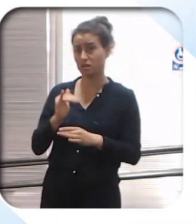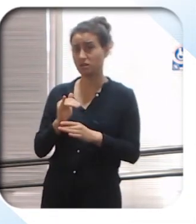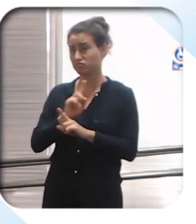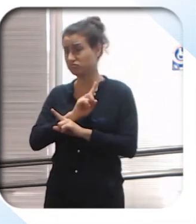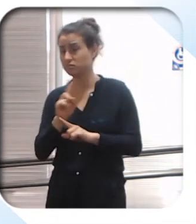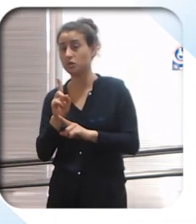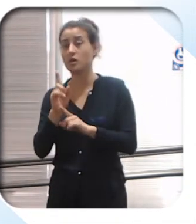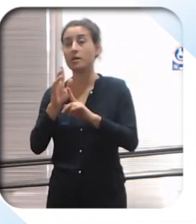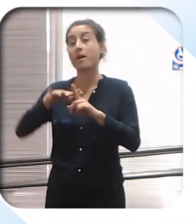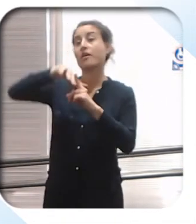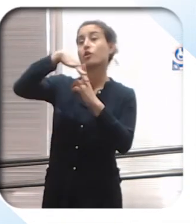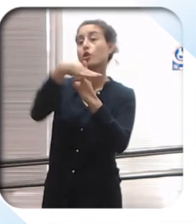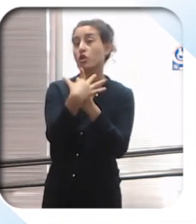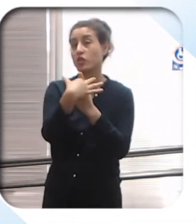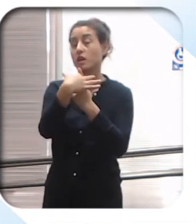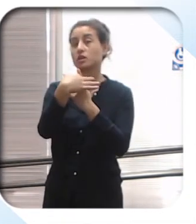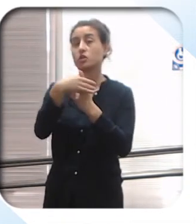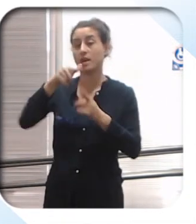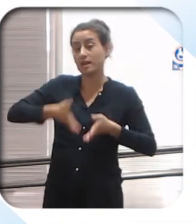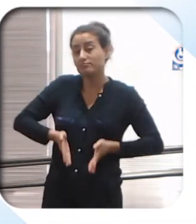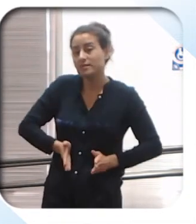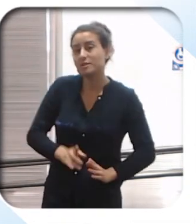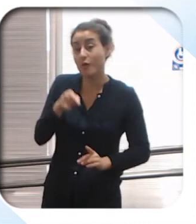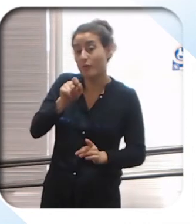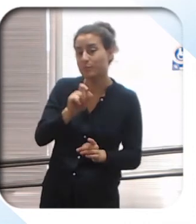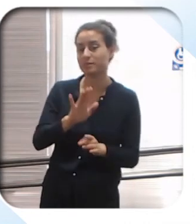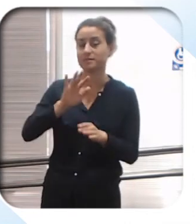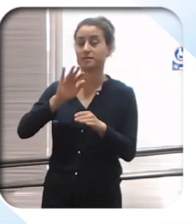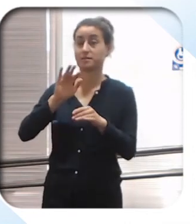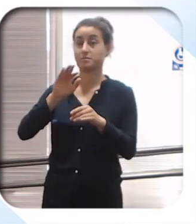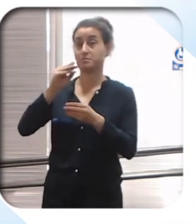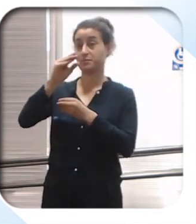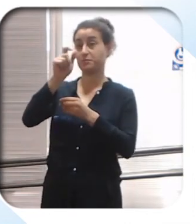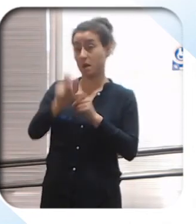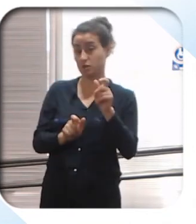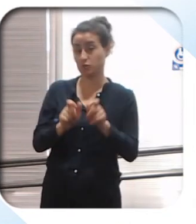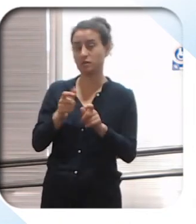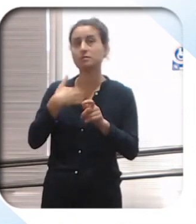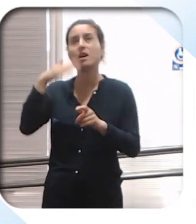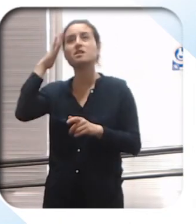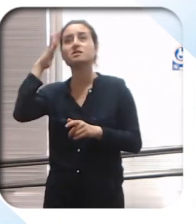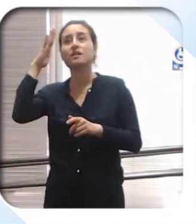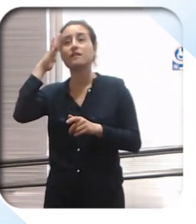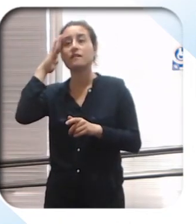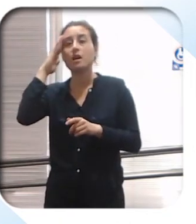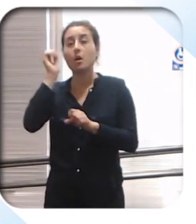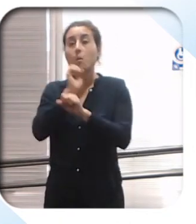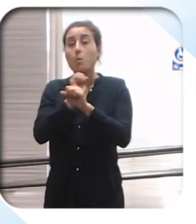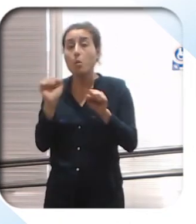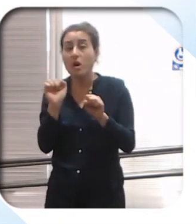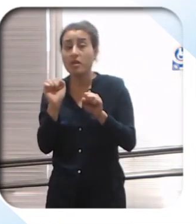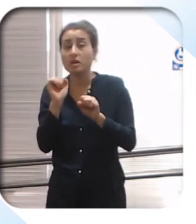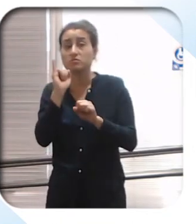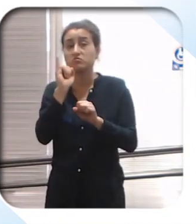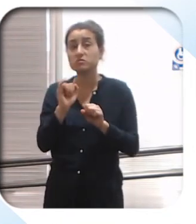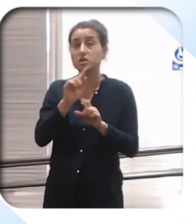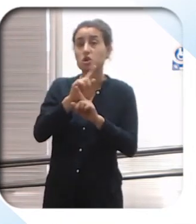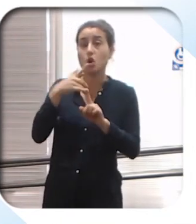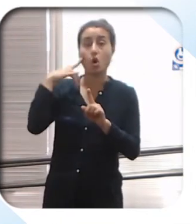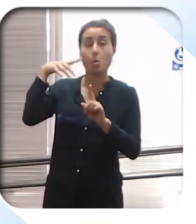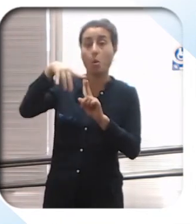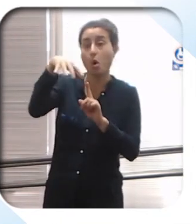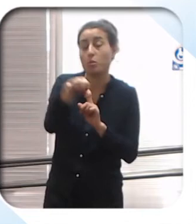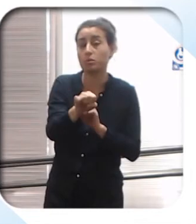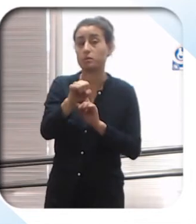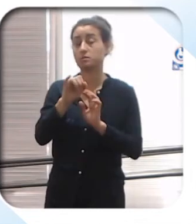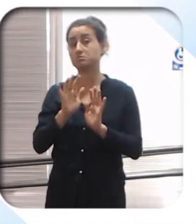depende del contexto en el que nació esa persona para saber cuánto va a poder lograr esa